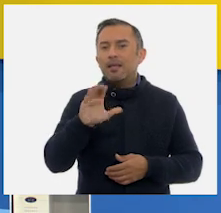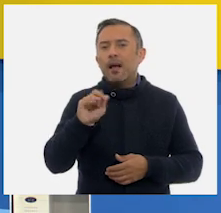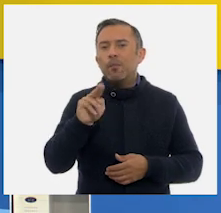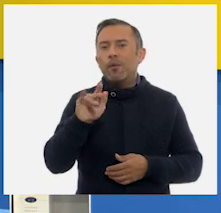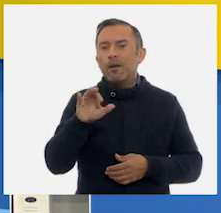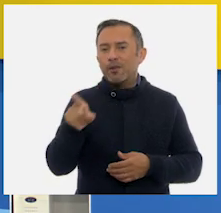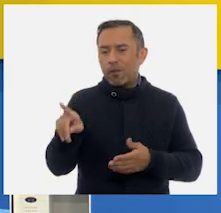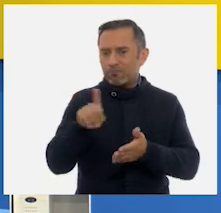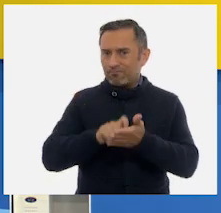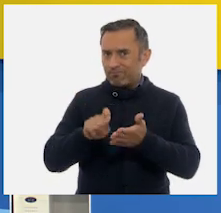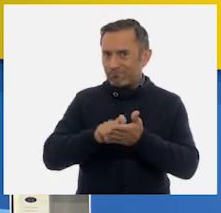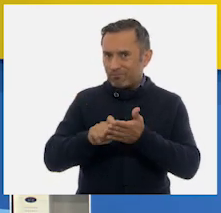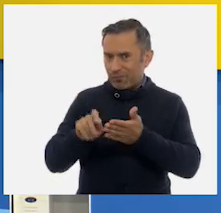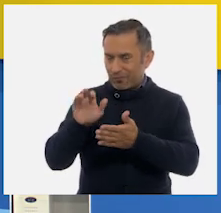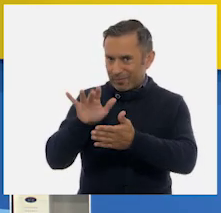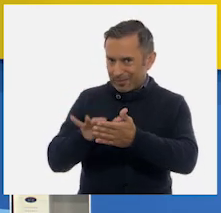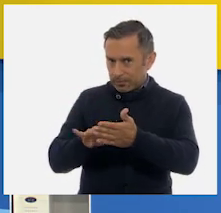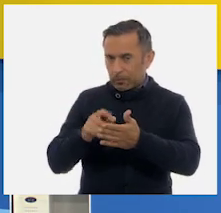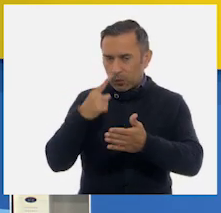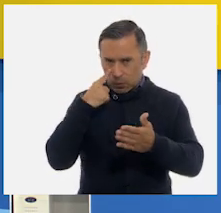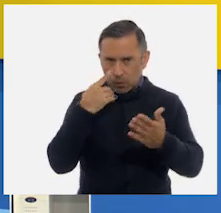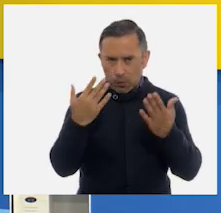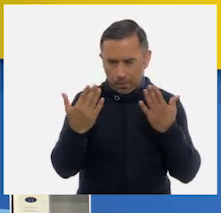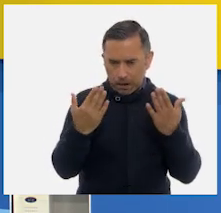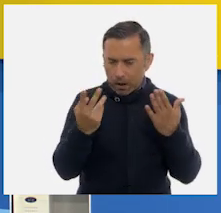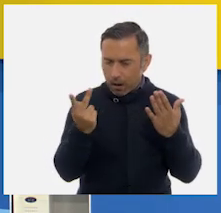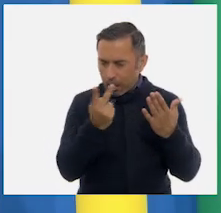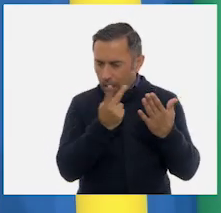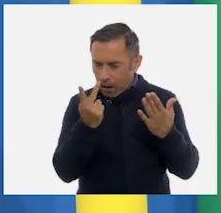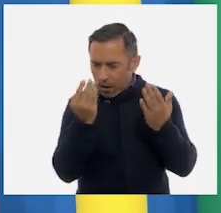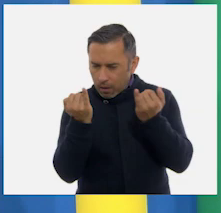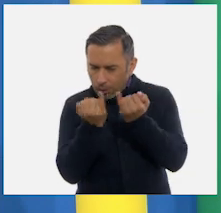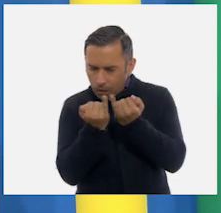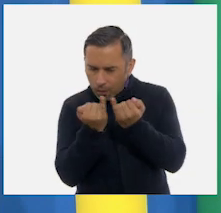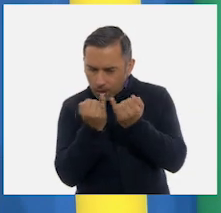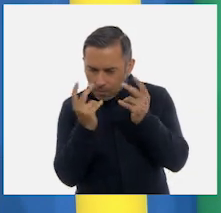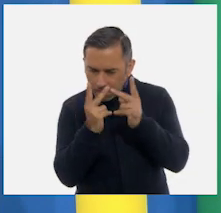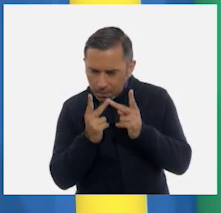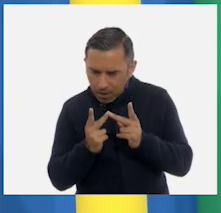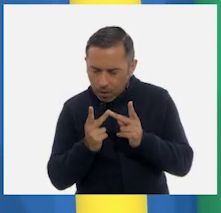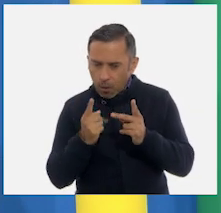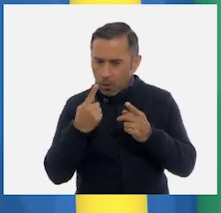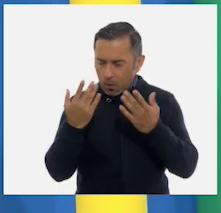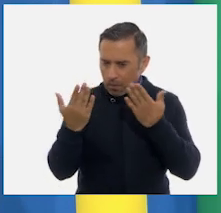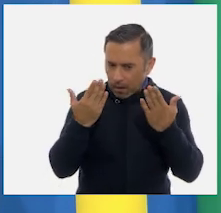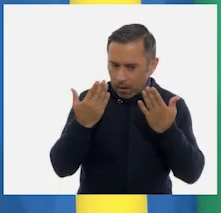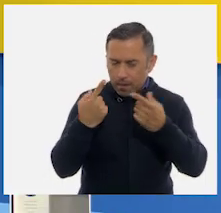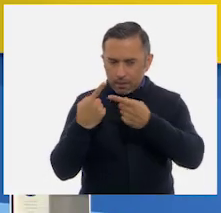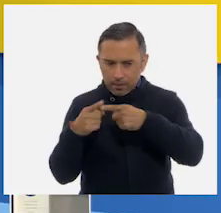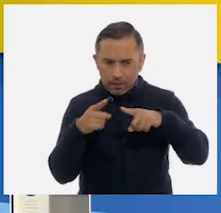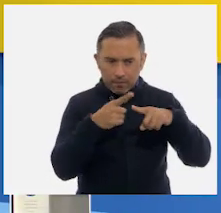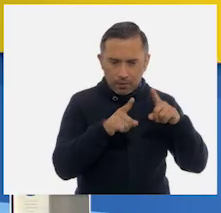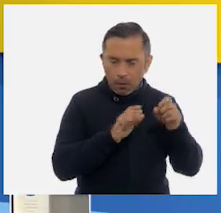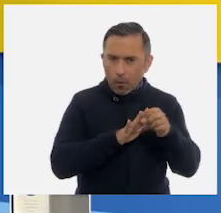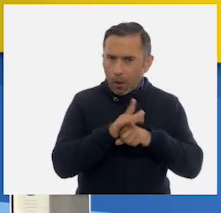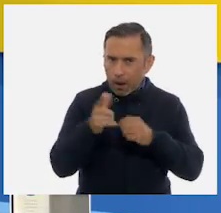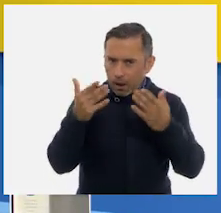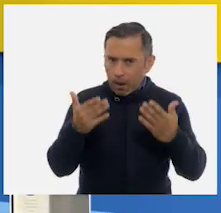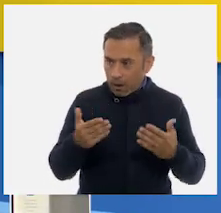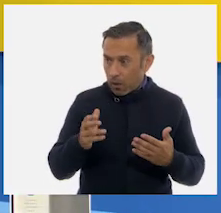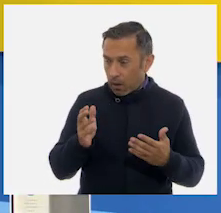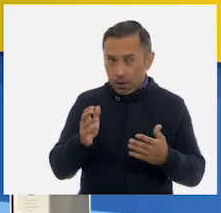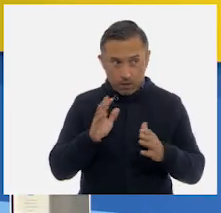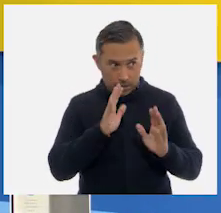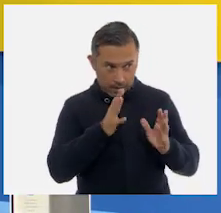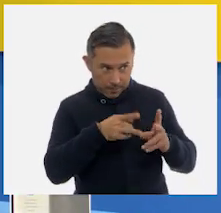identificar las similitudes y las diferencias entre ambos. Muy bien. Ahora sí ya puedo empezar, Gaby. Ahora sí, María,